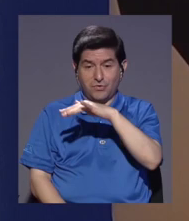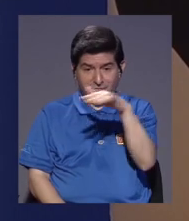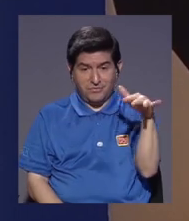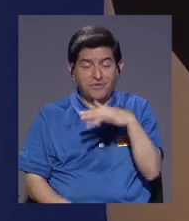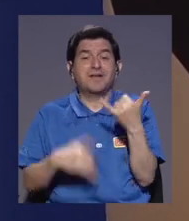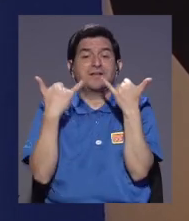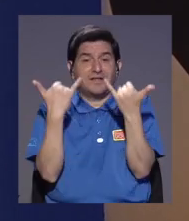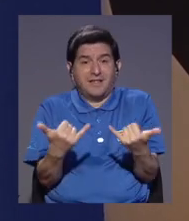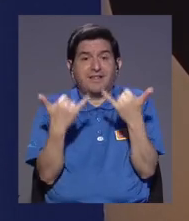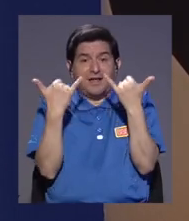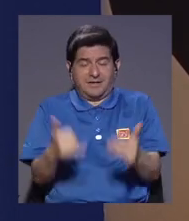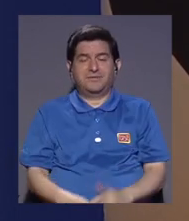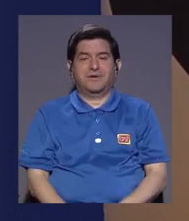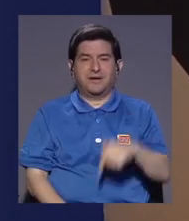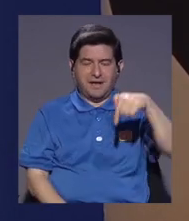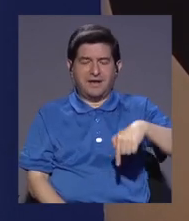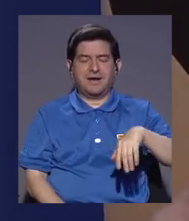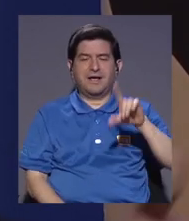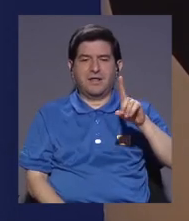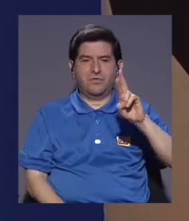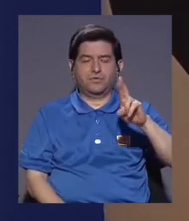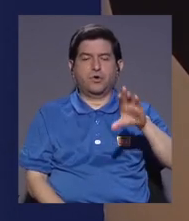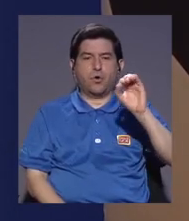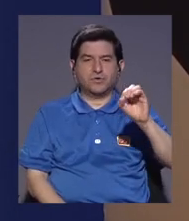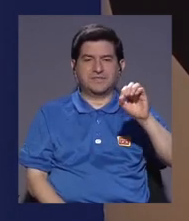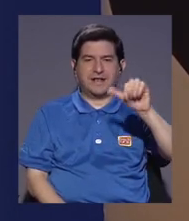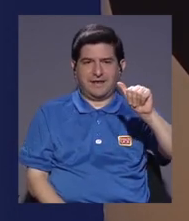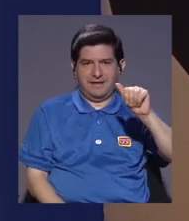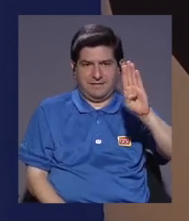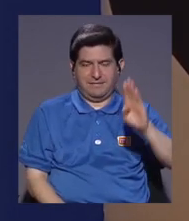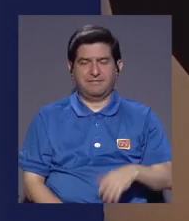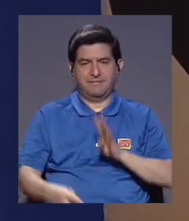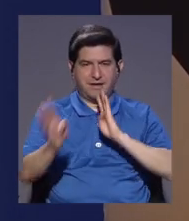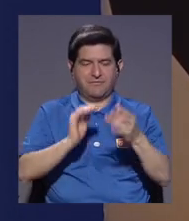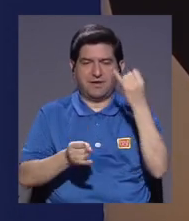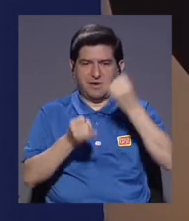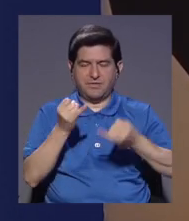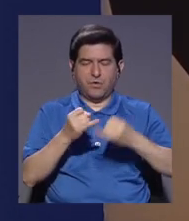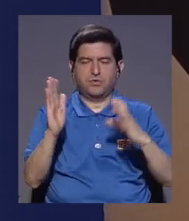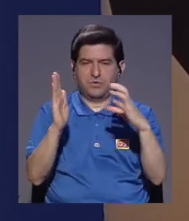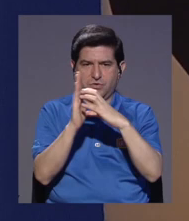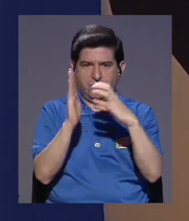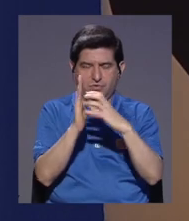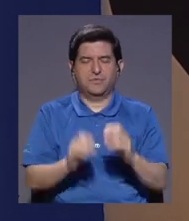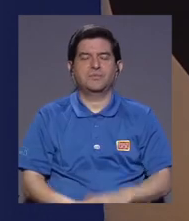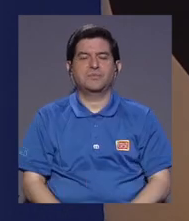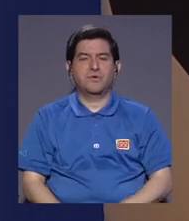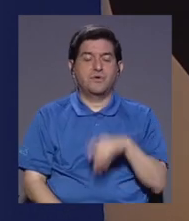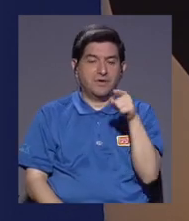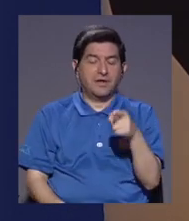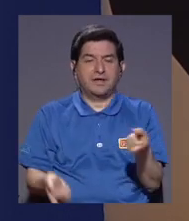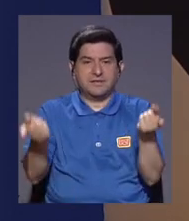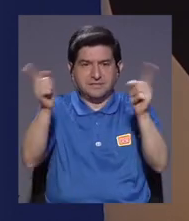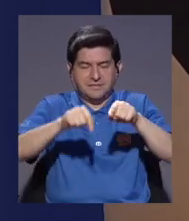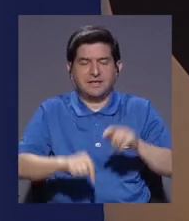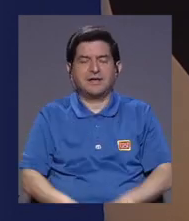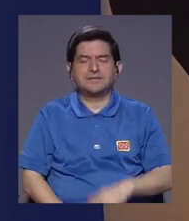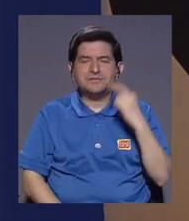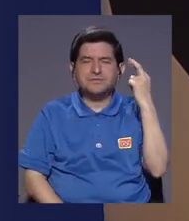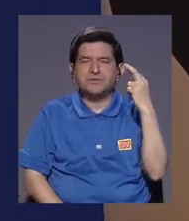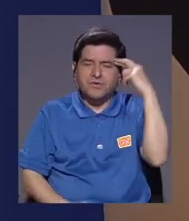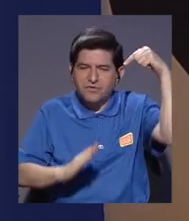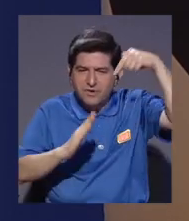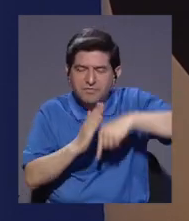realidad totalmente actual estamos con el doctor oscar aguilar bulgarelli hablando de su último texto que casualmente hace